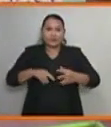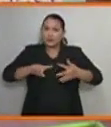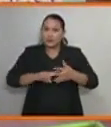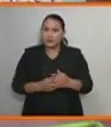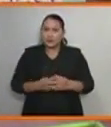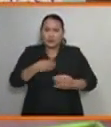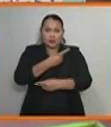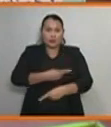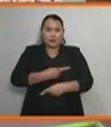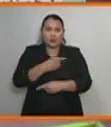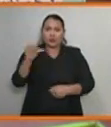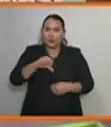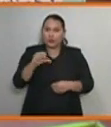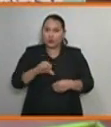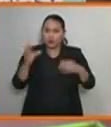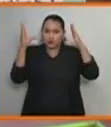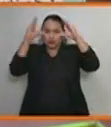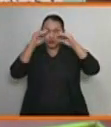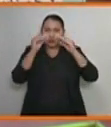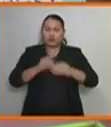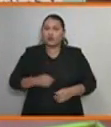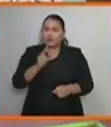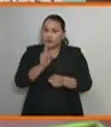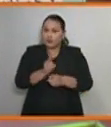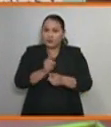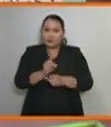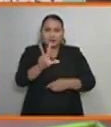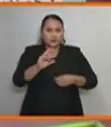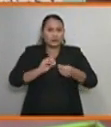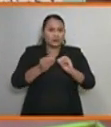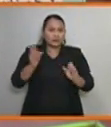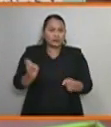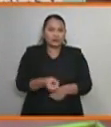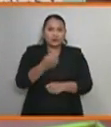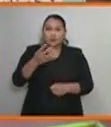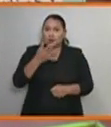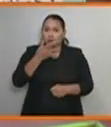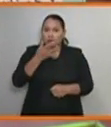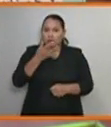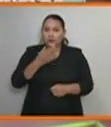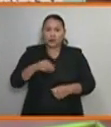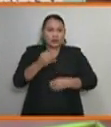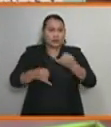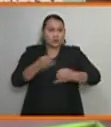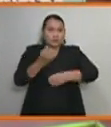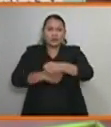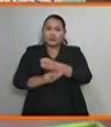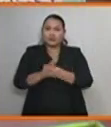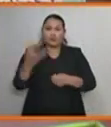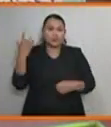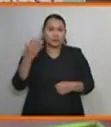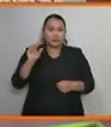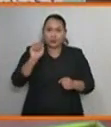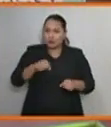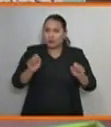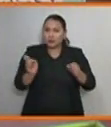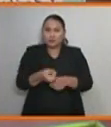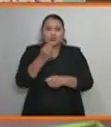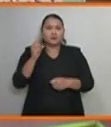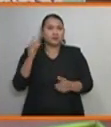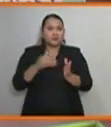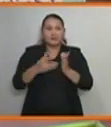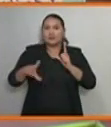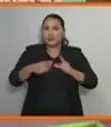iniciar la diversión de esta noche pegándole sus tres números preferidos con nuestro juego de Pega 3, donde fácilmente pueden ganar 100.000 empiras